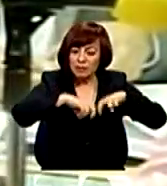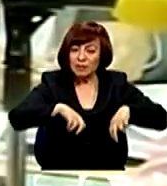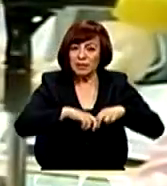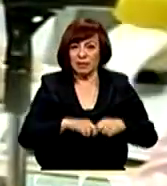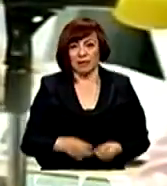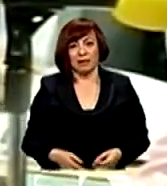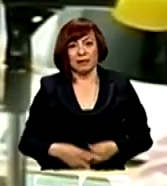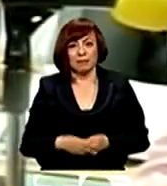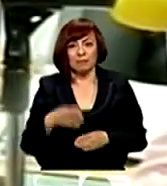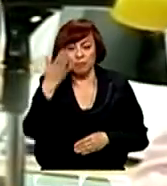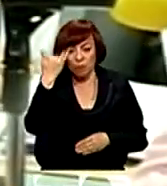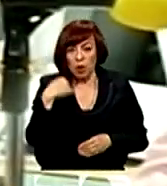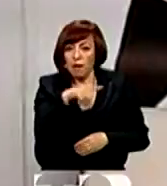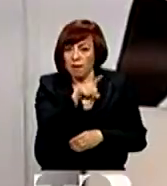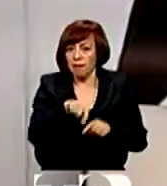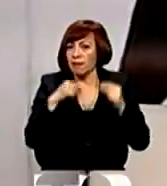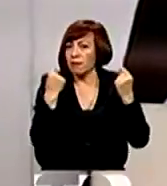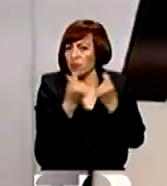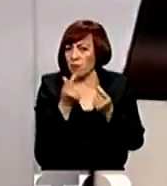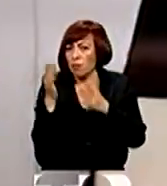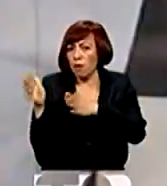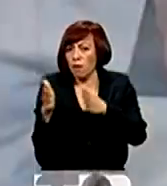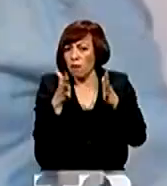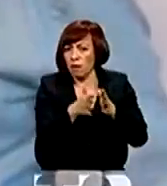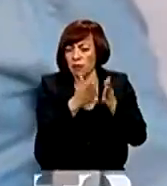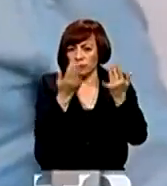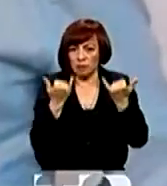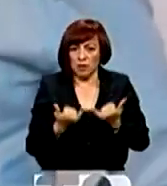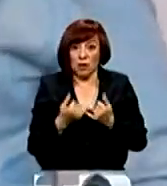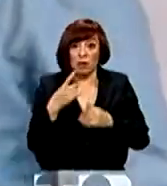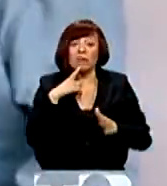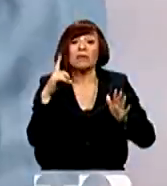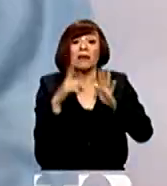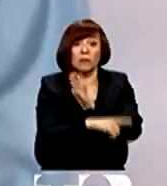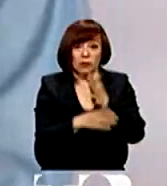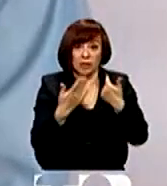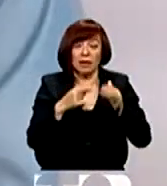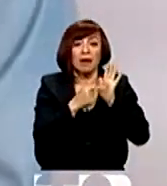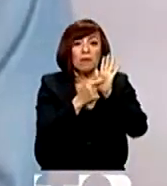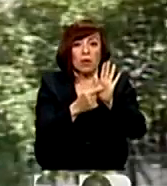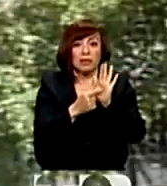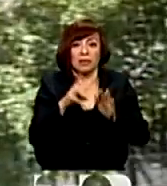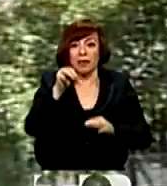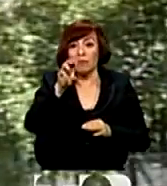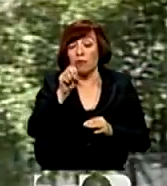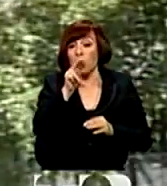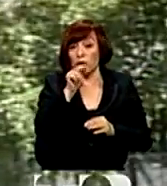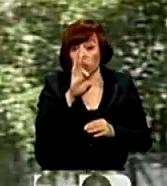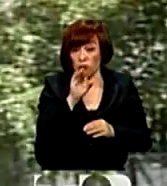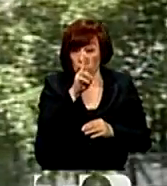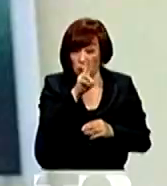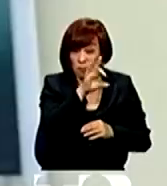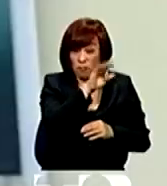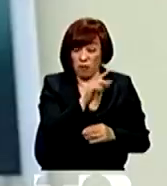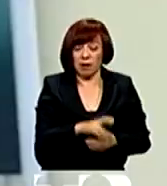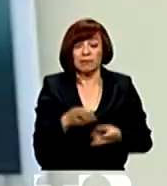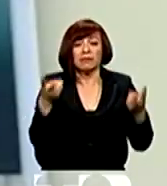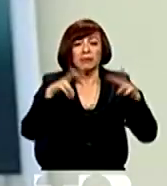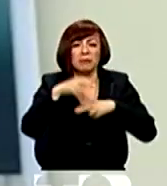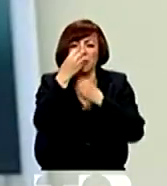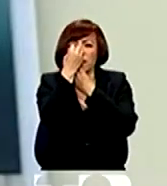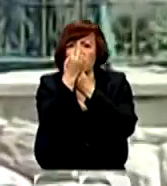otra por delincuencia organizada, la que responde a una denuncia presentada por César Montúfar. A esto le sumamos el informe con